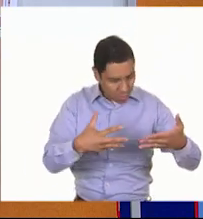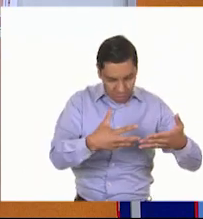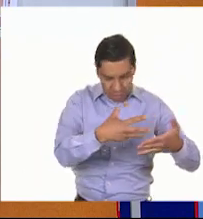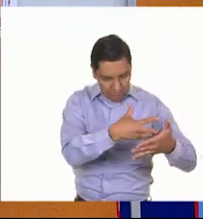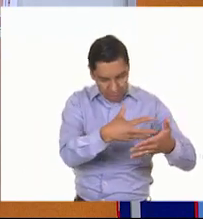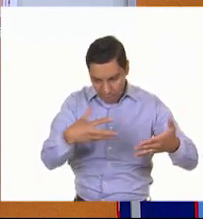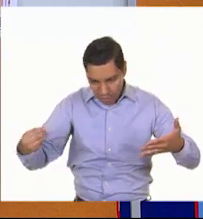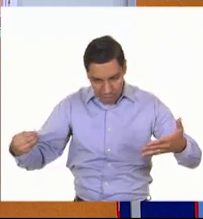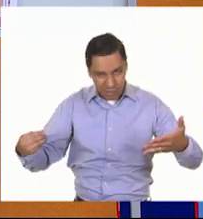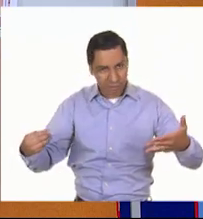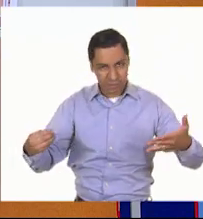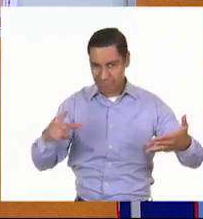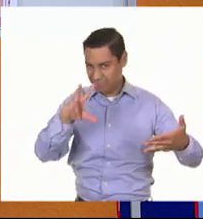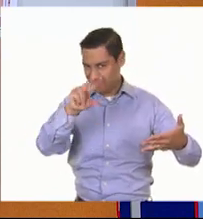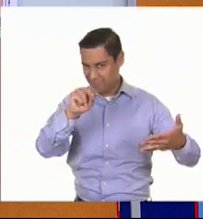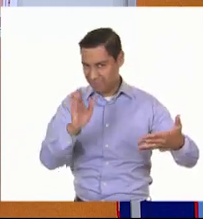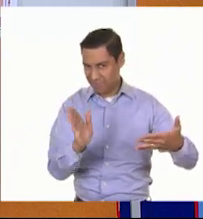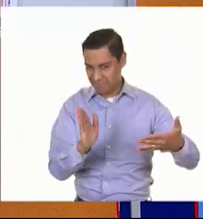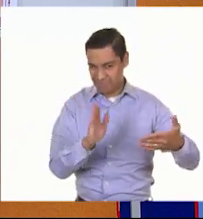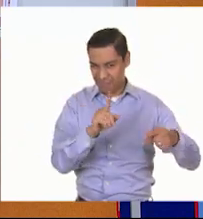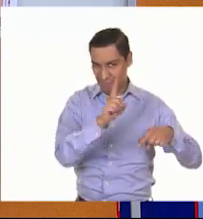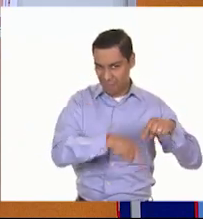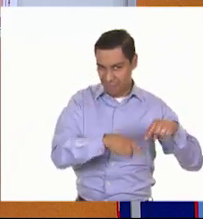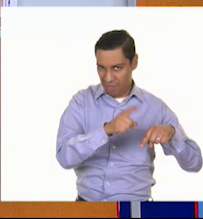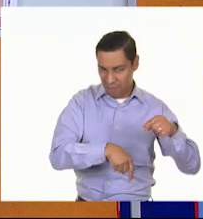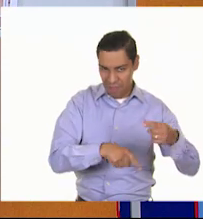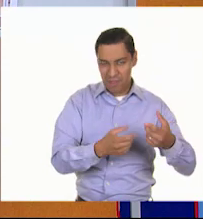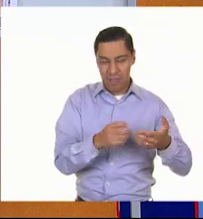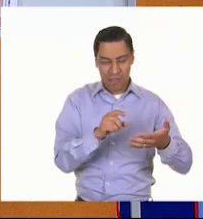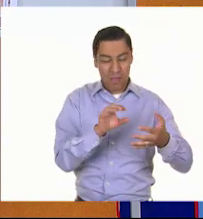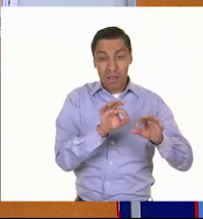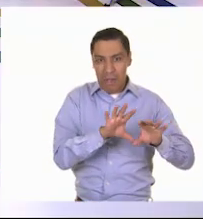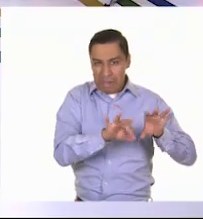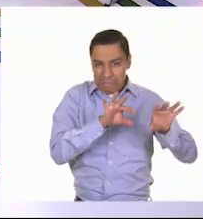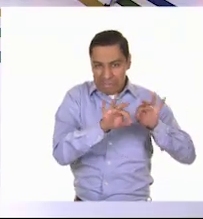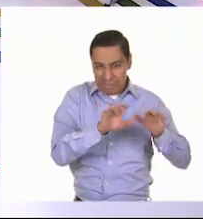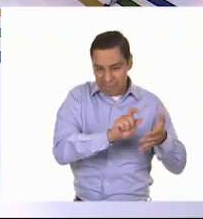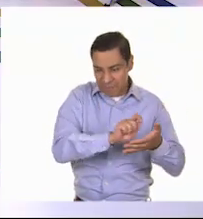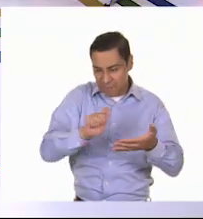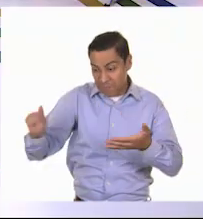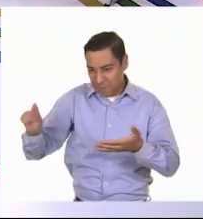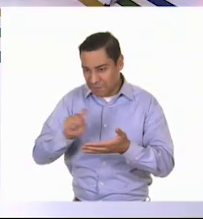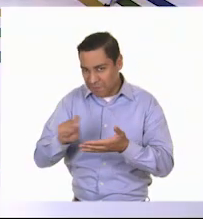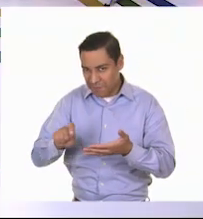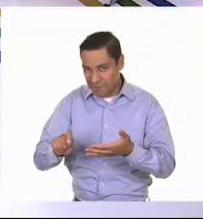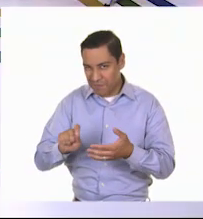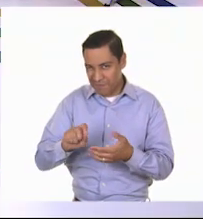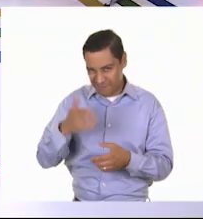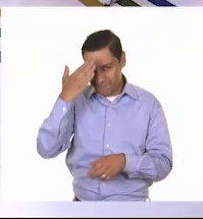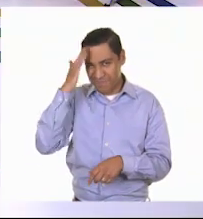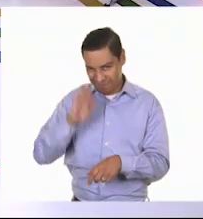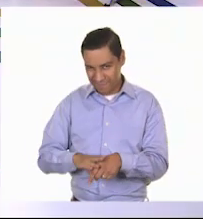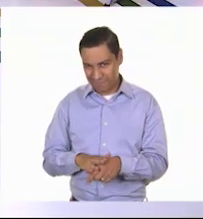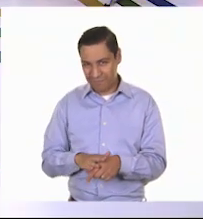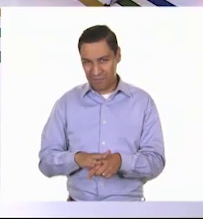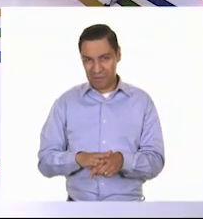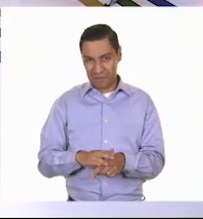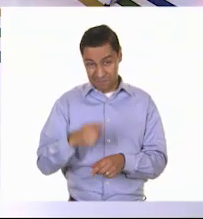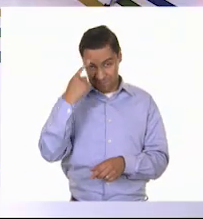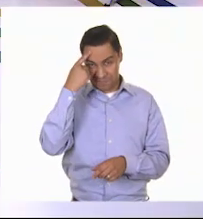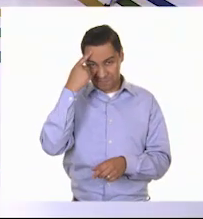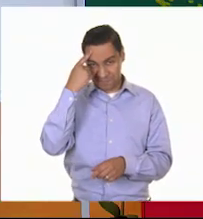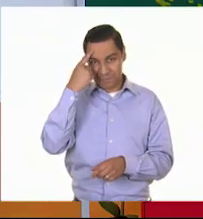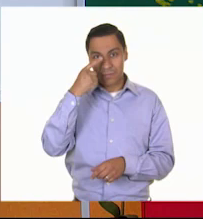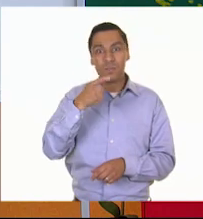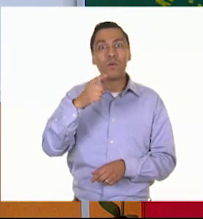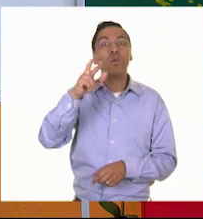Es cierto. Con la ayuda de los títulos, pues nos ayudan a darnos una idea general de lo que trata esta noticia. Por